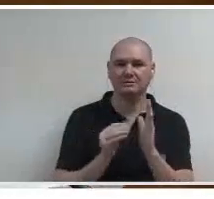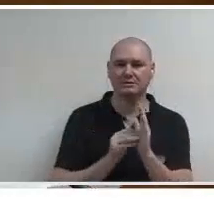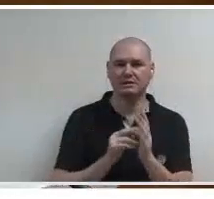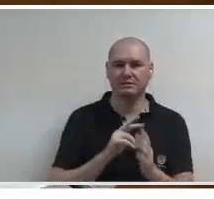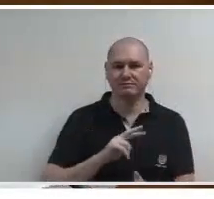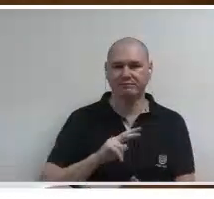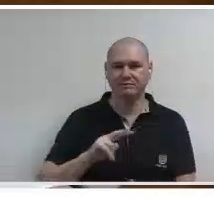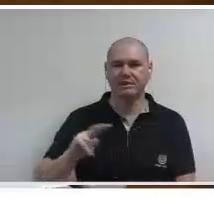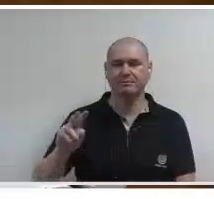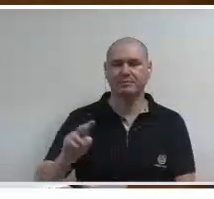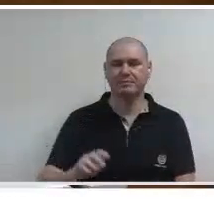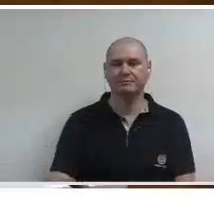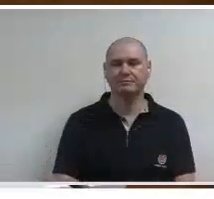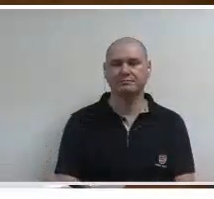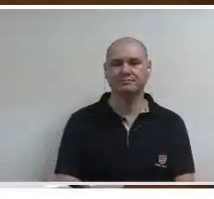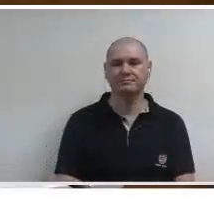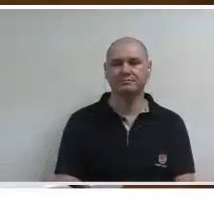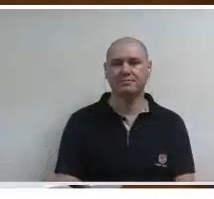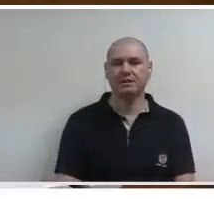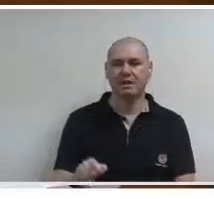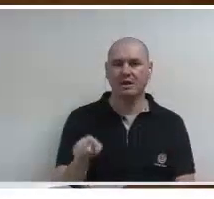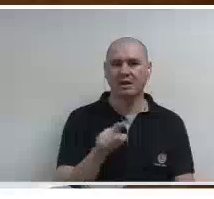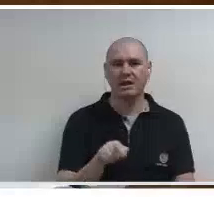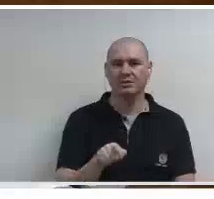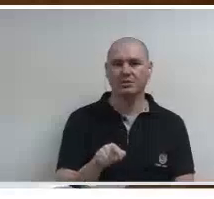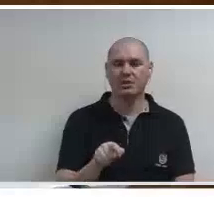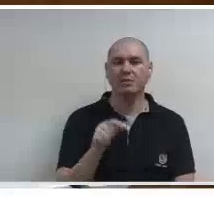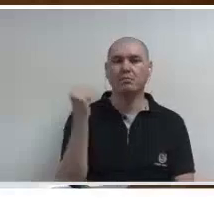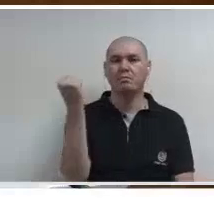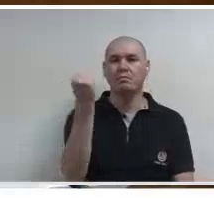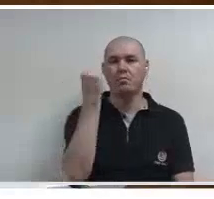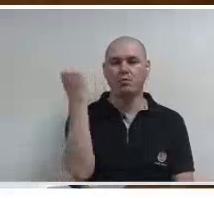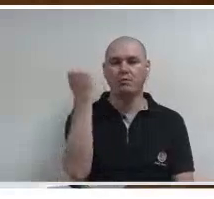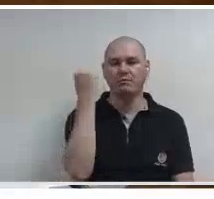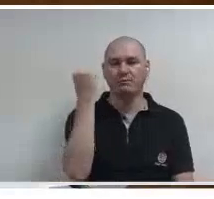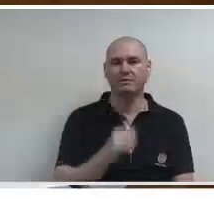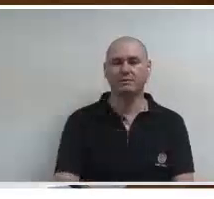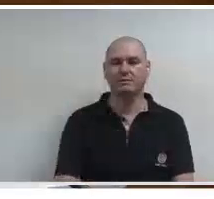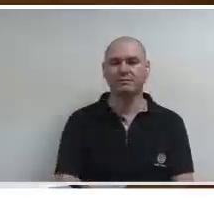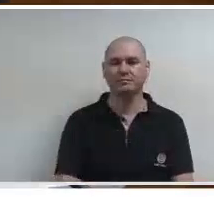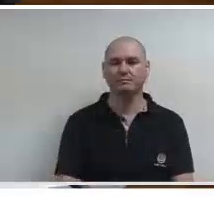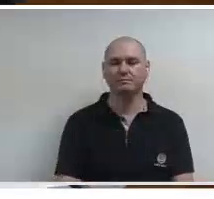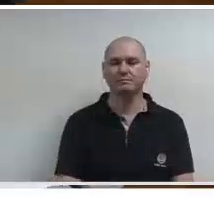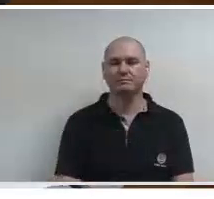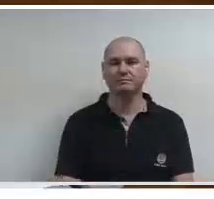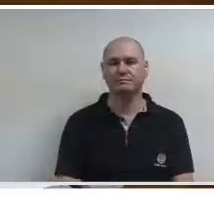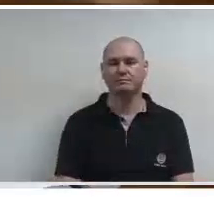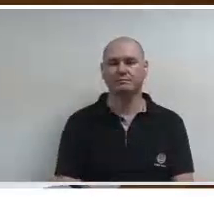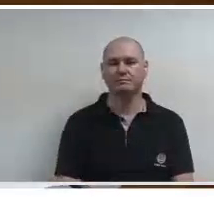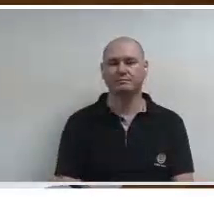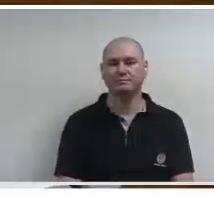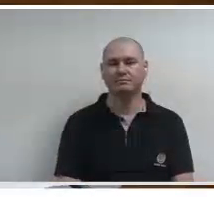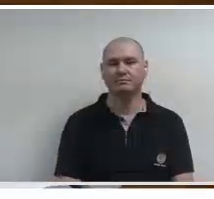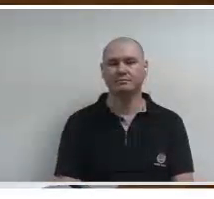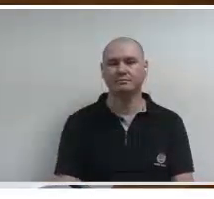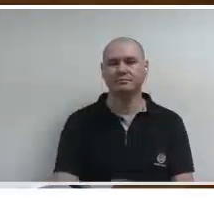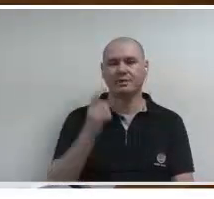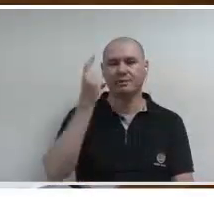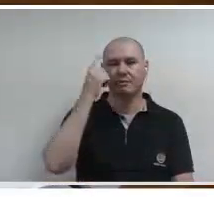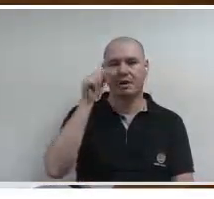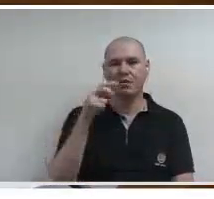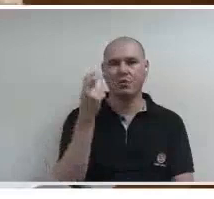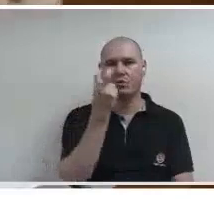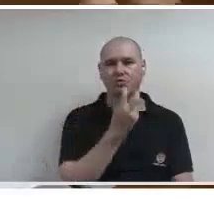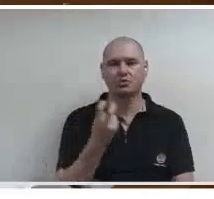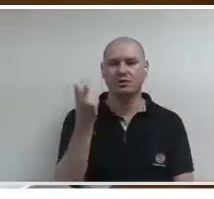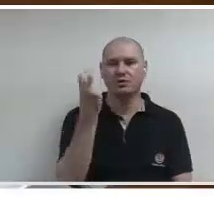ya aplica pe mi amba esto ya japo ha de los juicios orales upe que todo